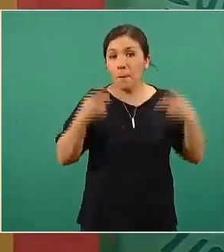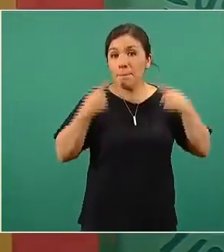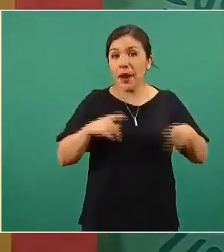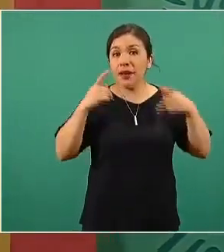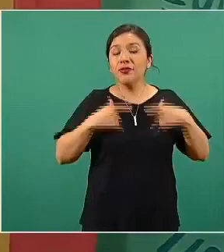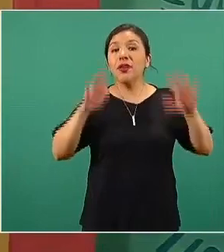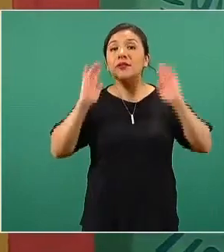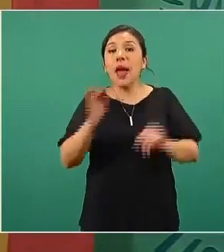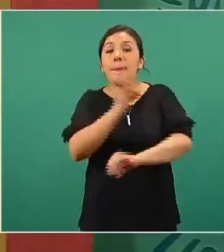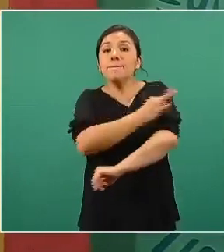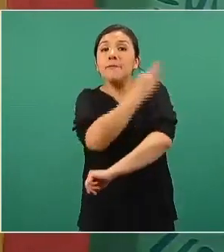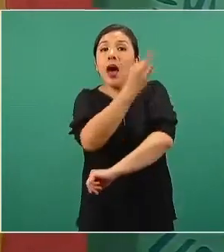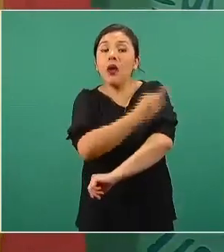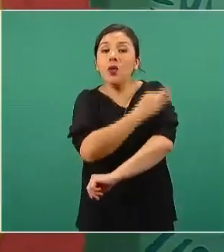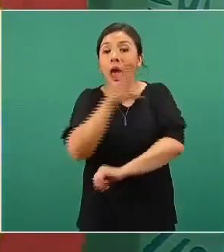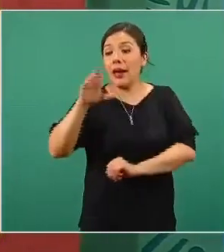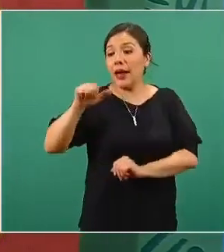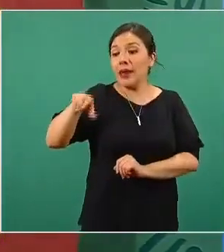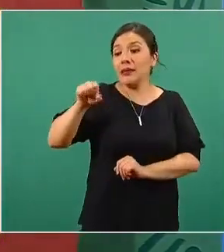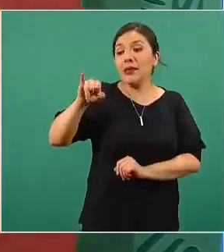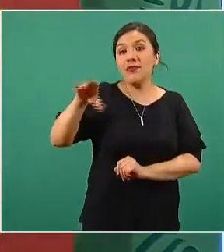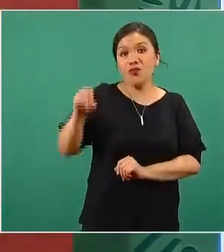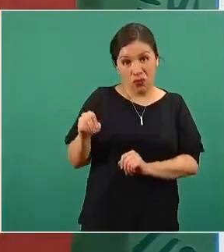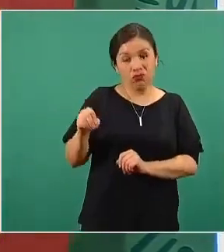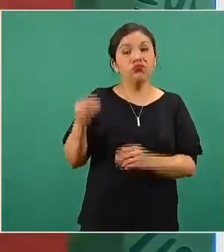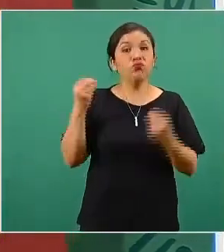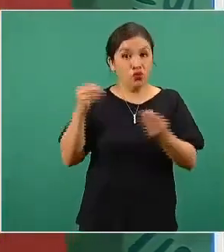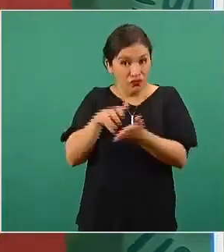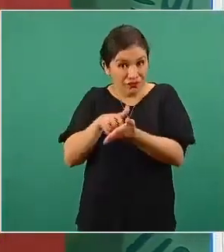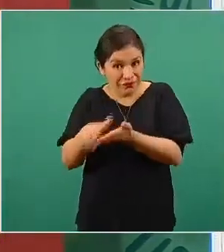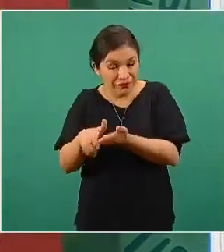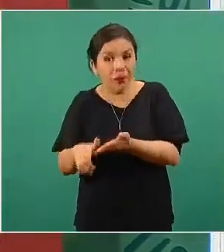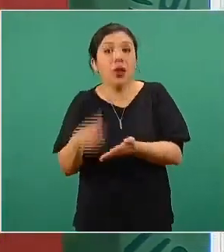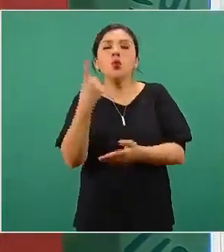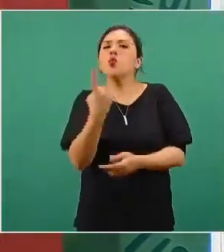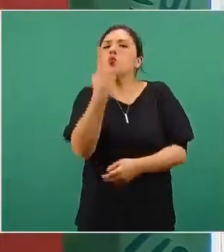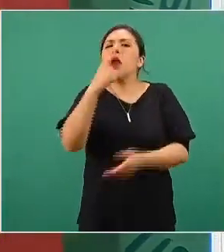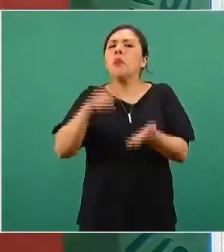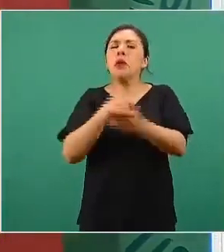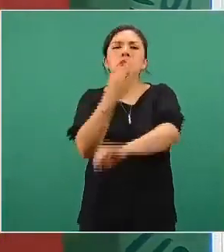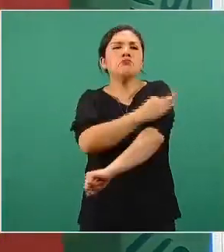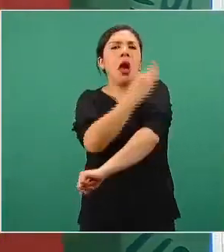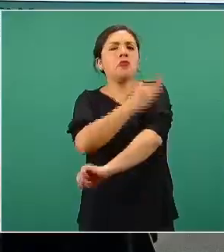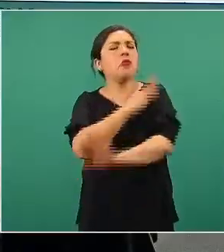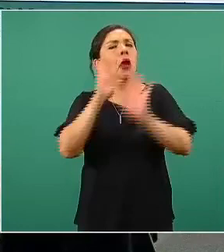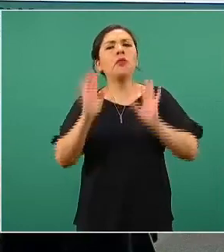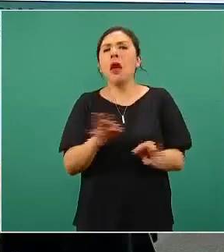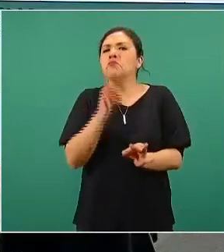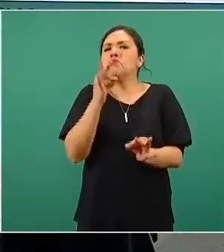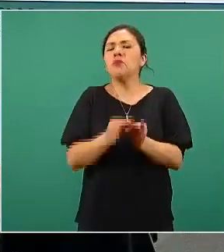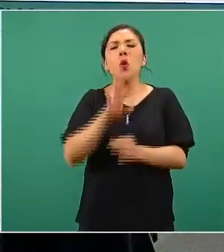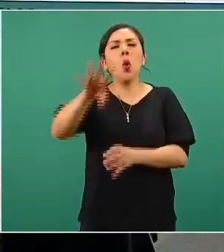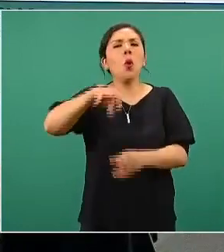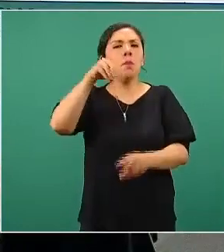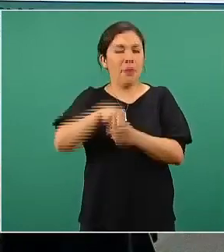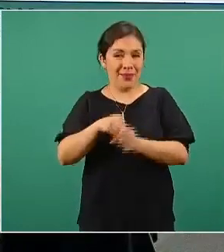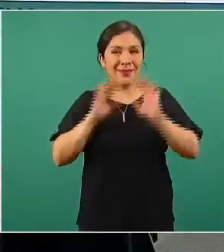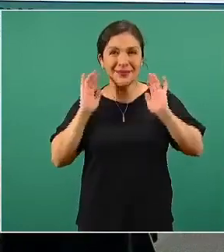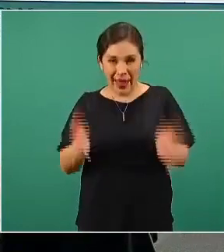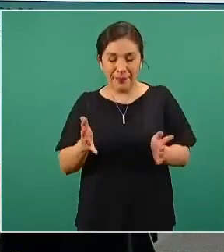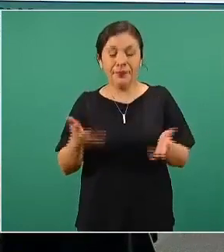sido vacunadas con la vacuna CanSino y entonces bastó 1 dosis para que lograran el esquema